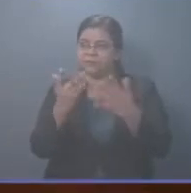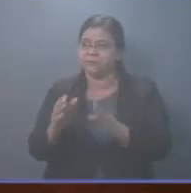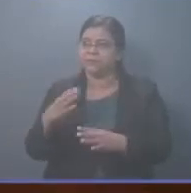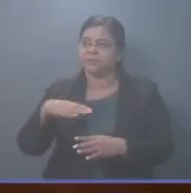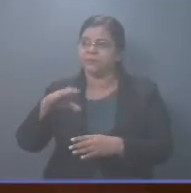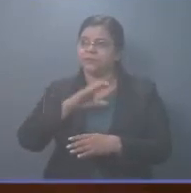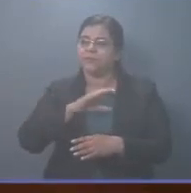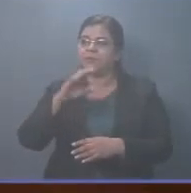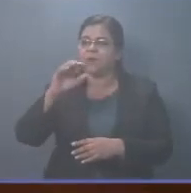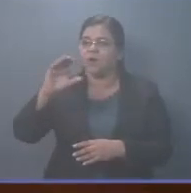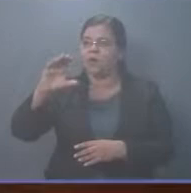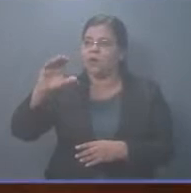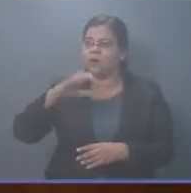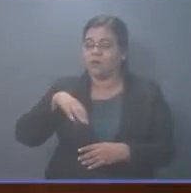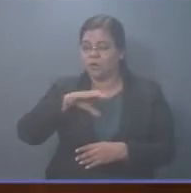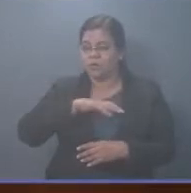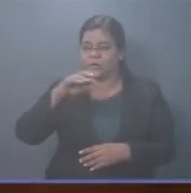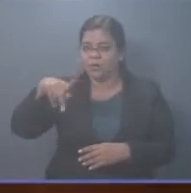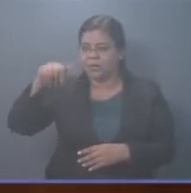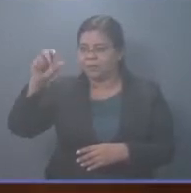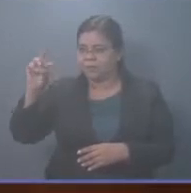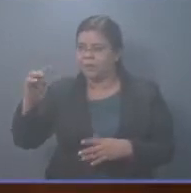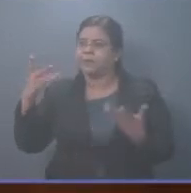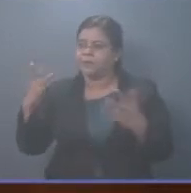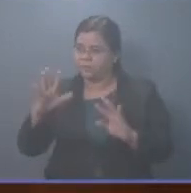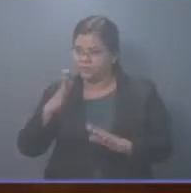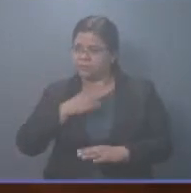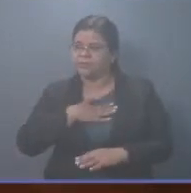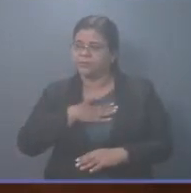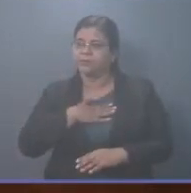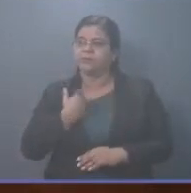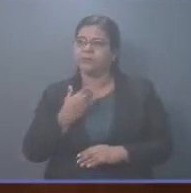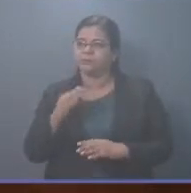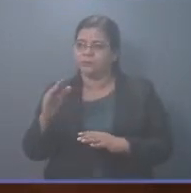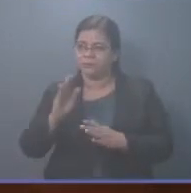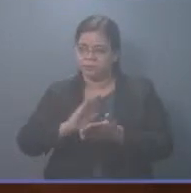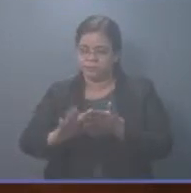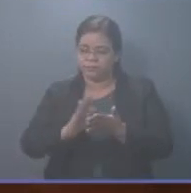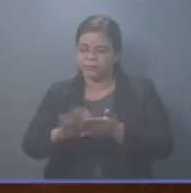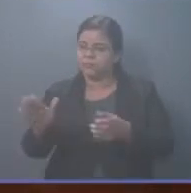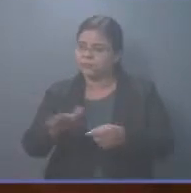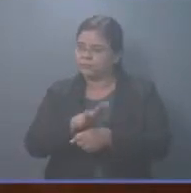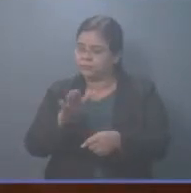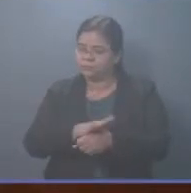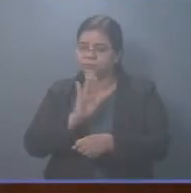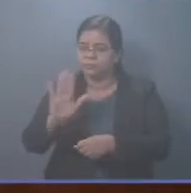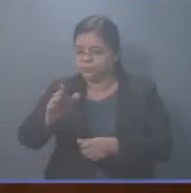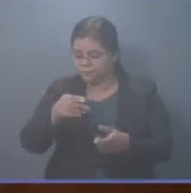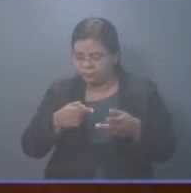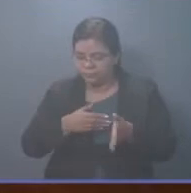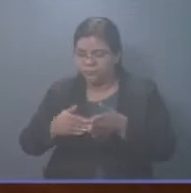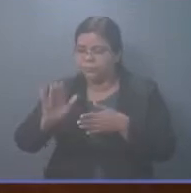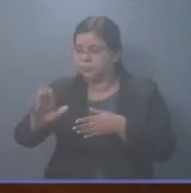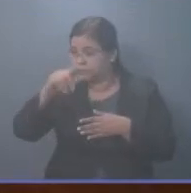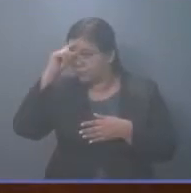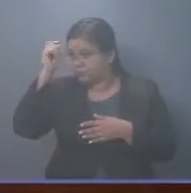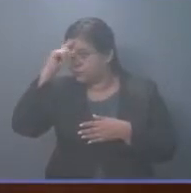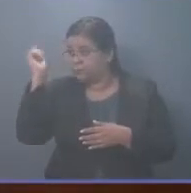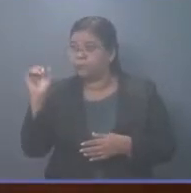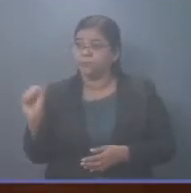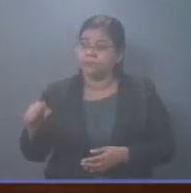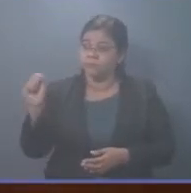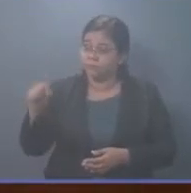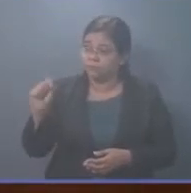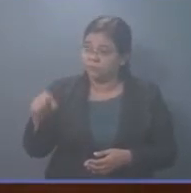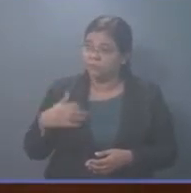CONAIPAN para que en el próximo ejercicio fiscal ya pueda contar con financiamiento para su funcionamiento. Sí, sí,